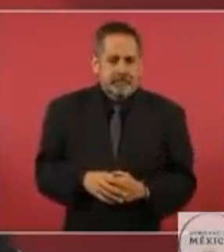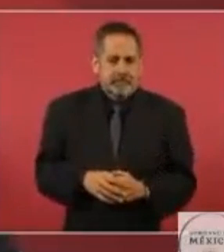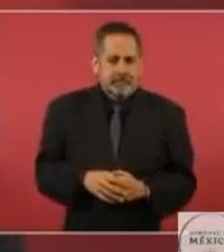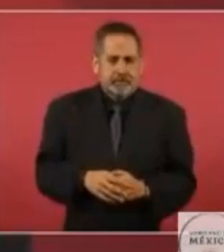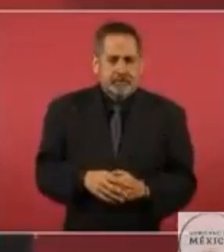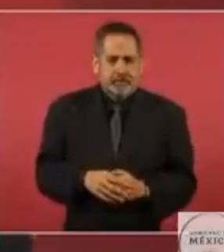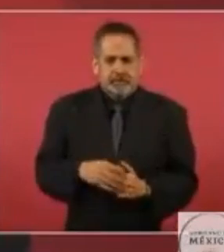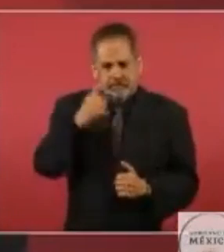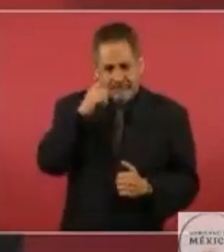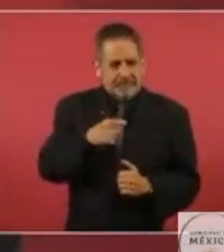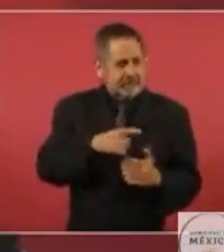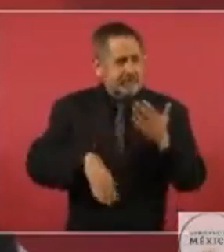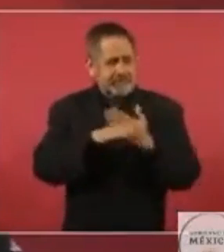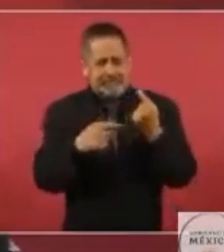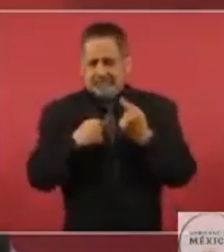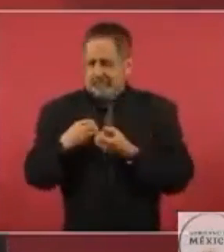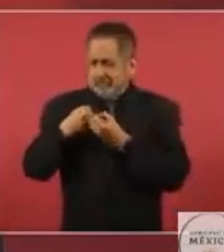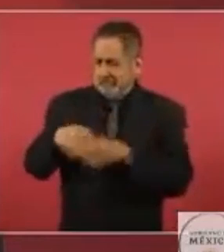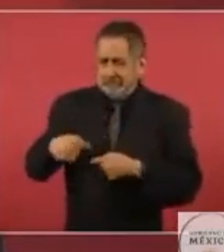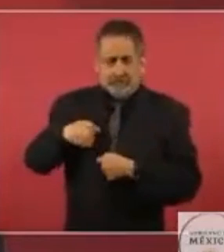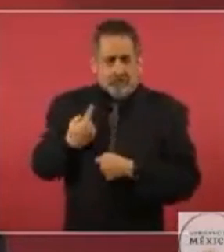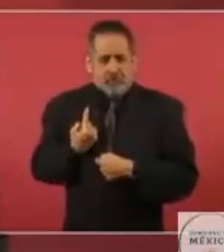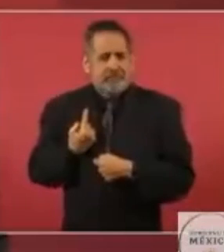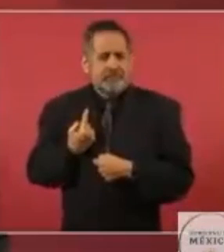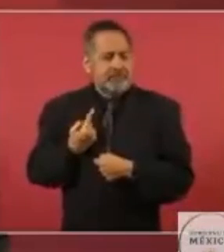van dirigidas a afectarnos a nosotros,